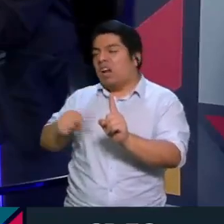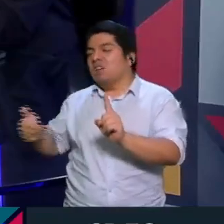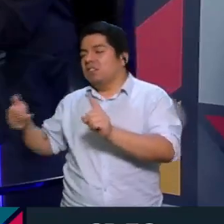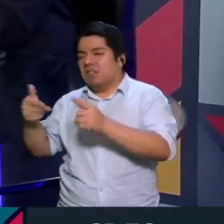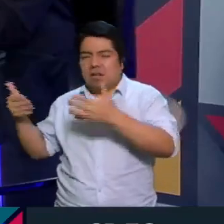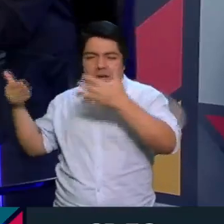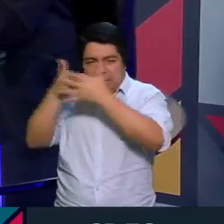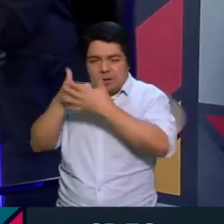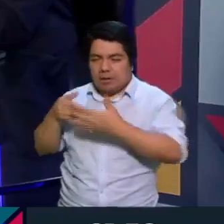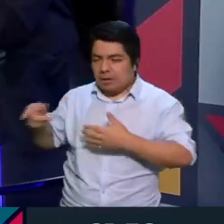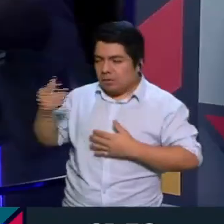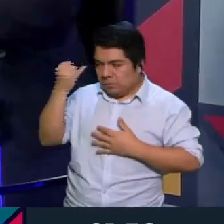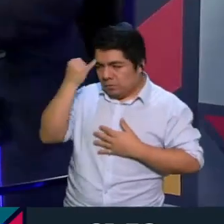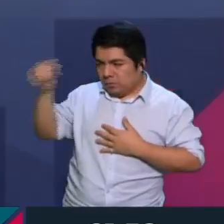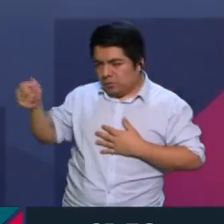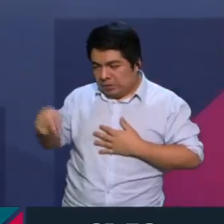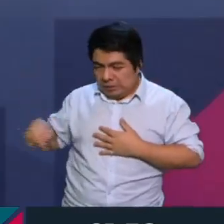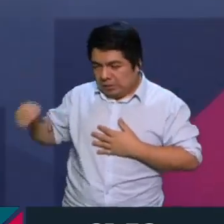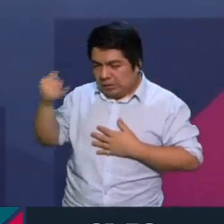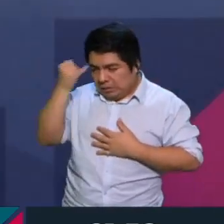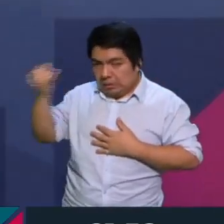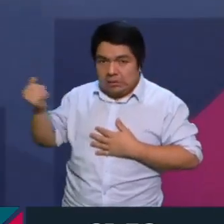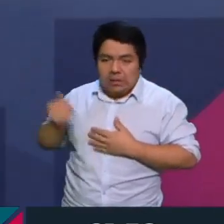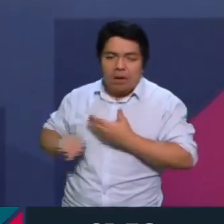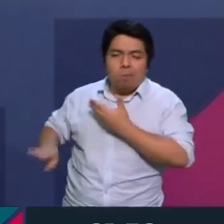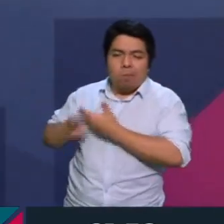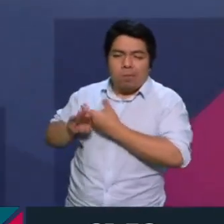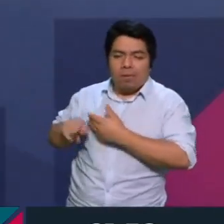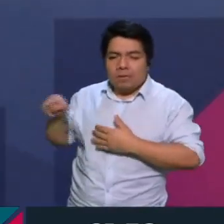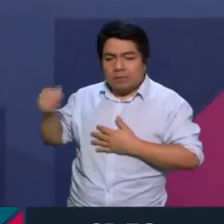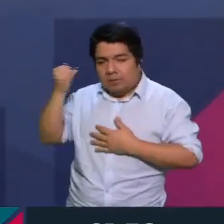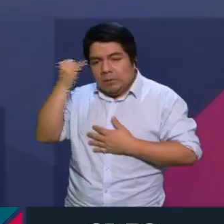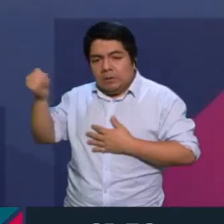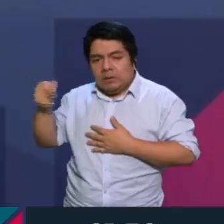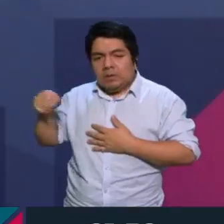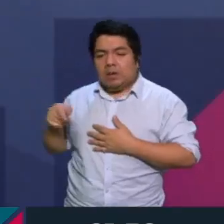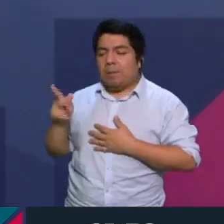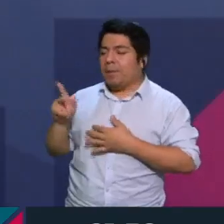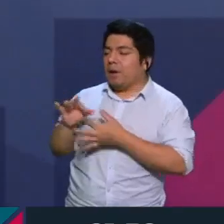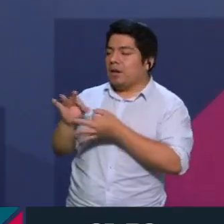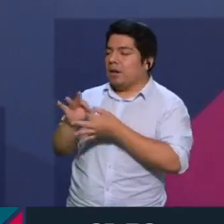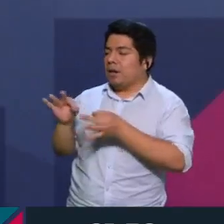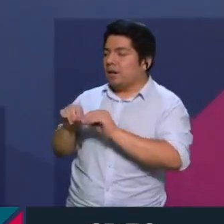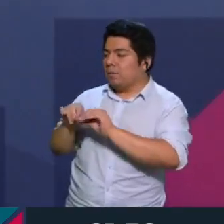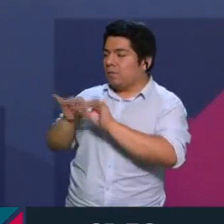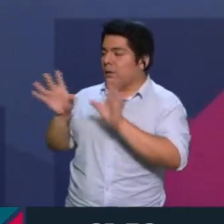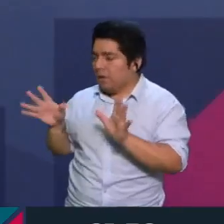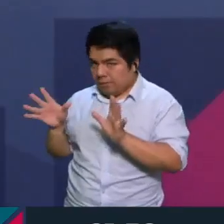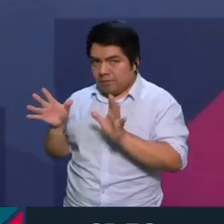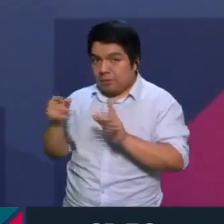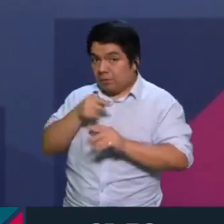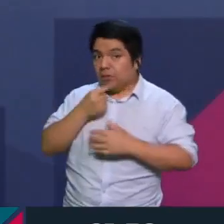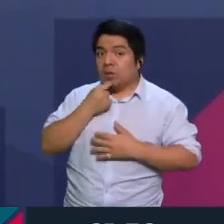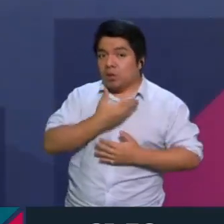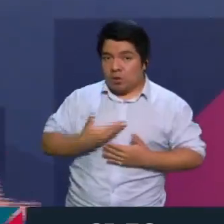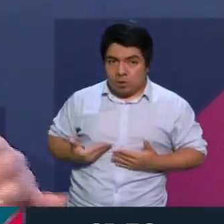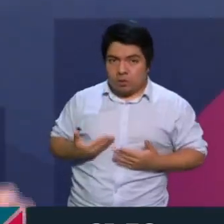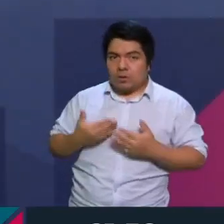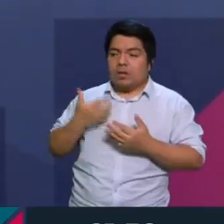¿no? La ideología de estos adversarios queda expuesta de manera muy clara con las ideas de López Obrador,